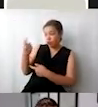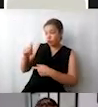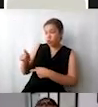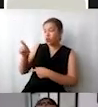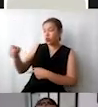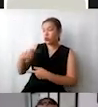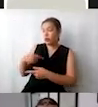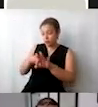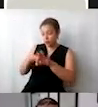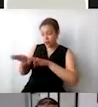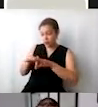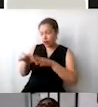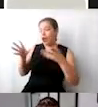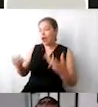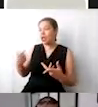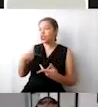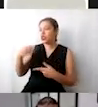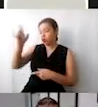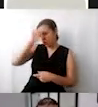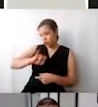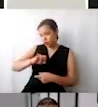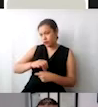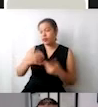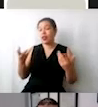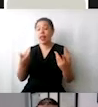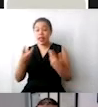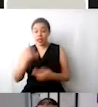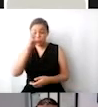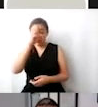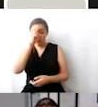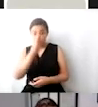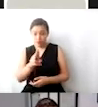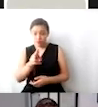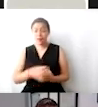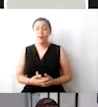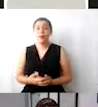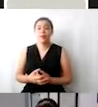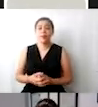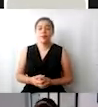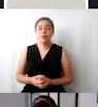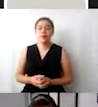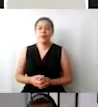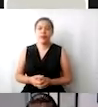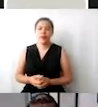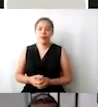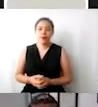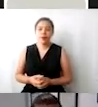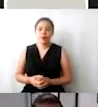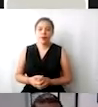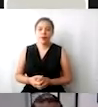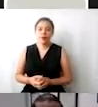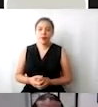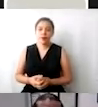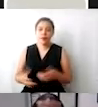Ahora, esto es lo que está prohibido. Después nos dice, bueno, primero,